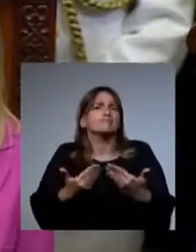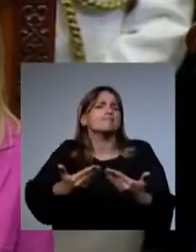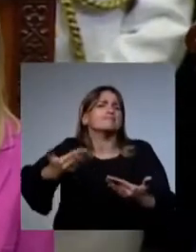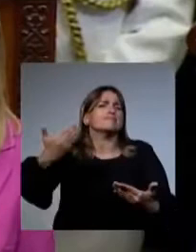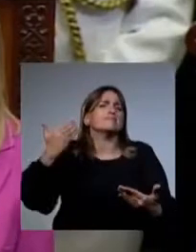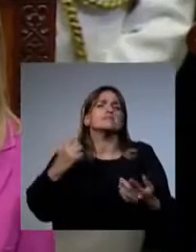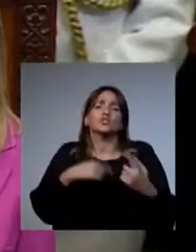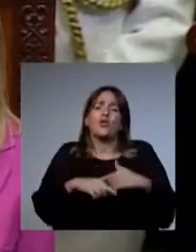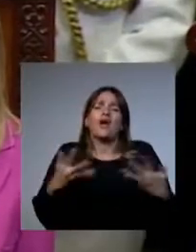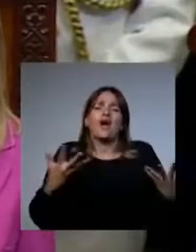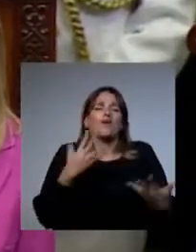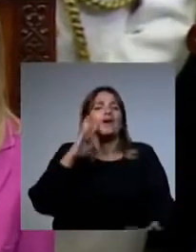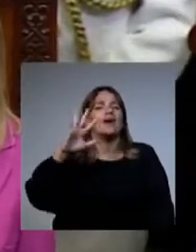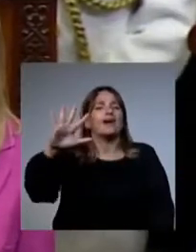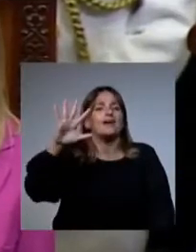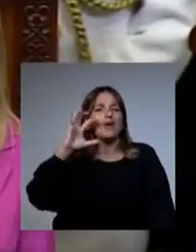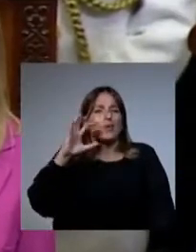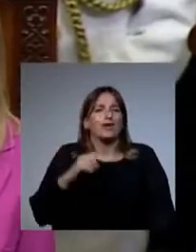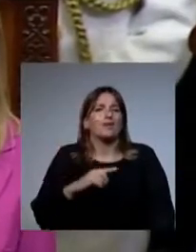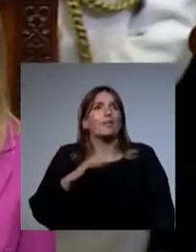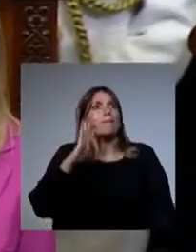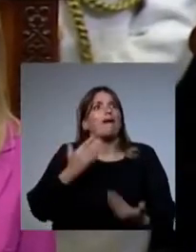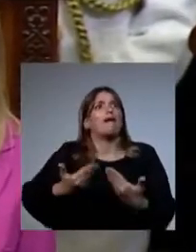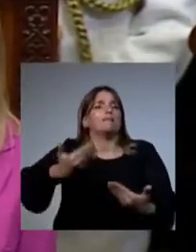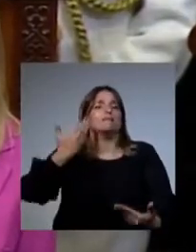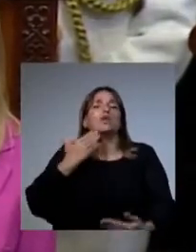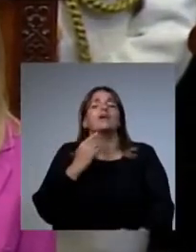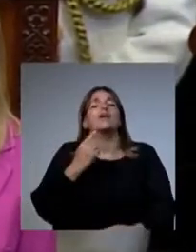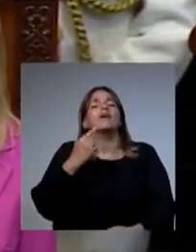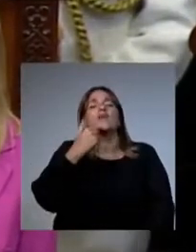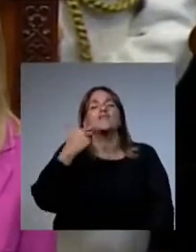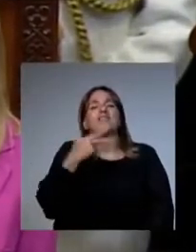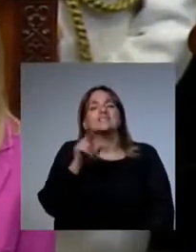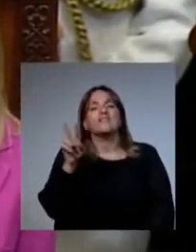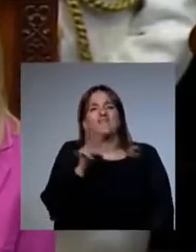pero yo lo tengo muy presente, ese 22 de abril,